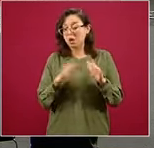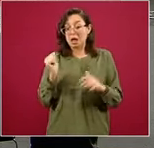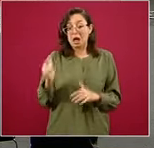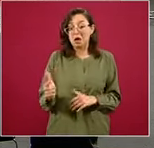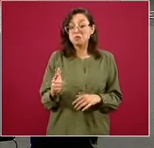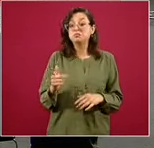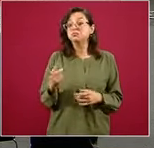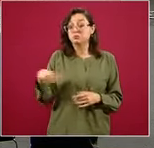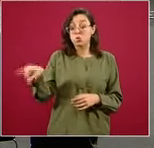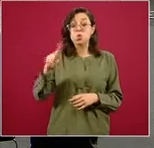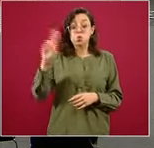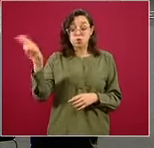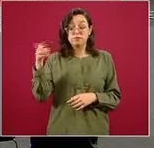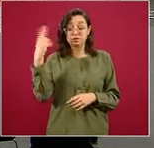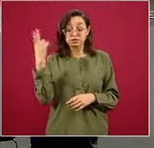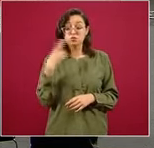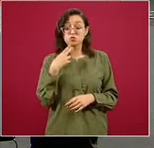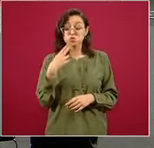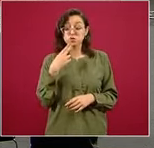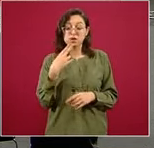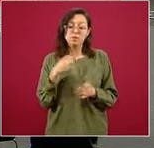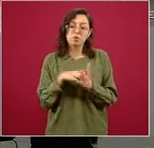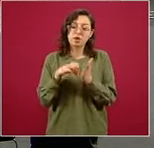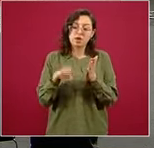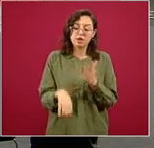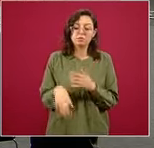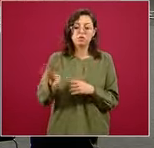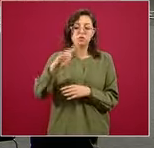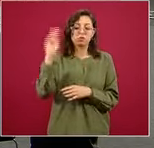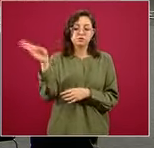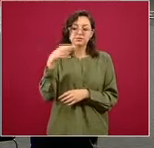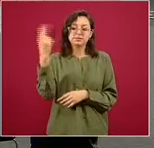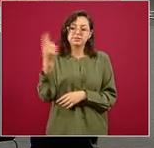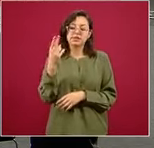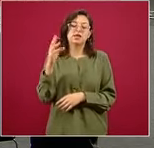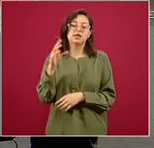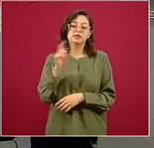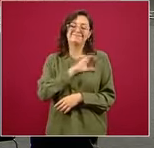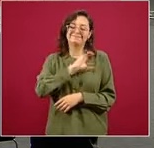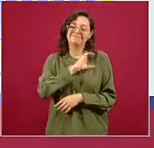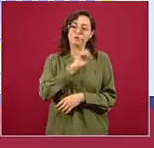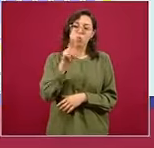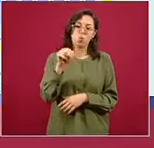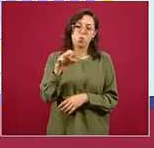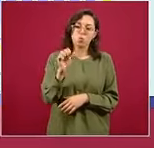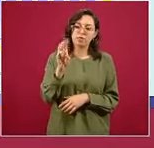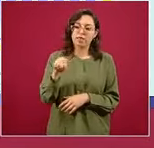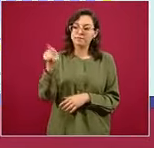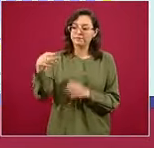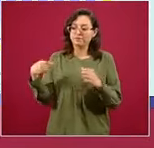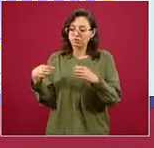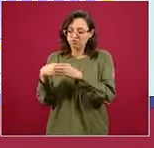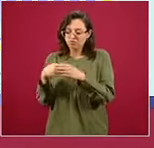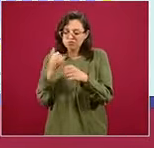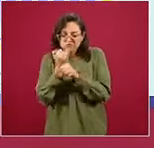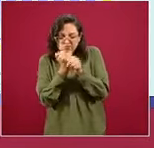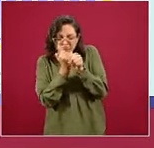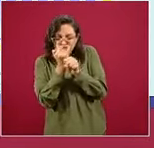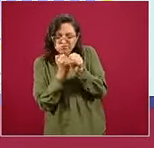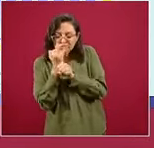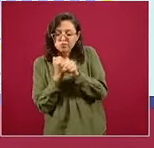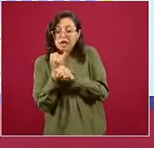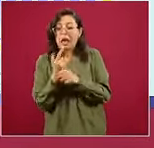las universidades, hay universidades como nuestra querida UNAM, que tiene un grupo técnico de trabajo que ha estado muy